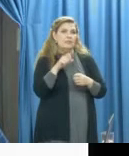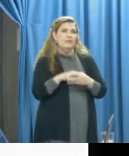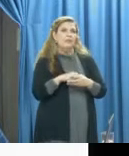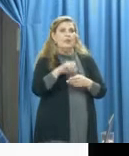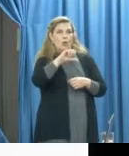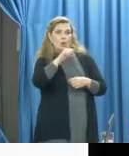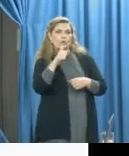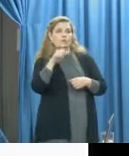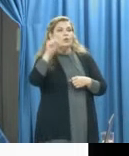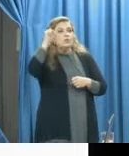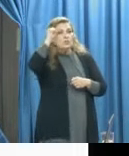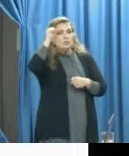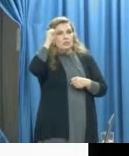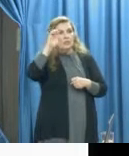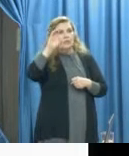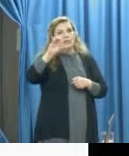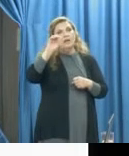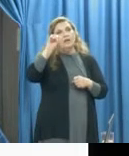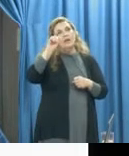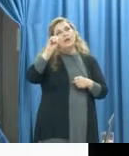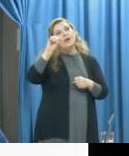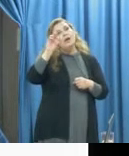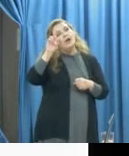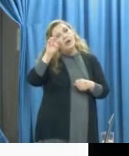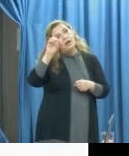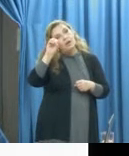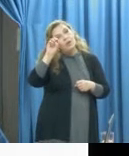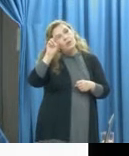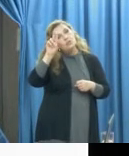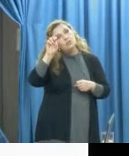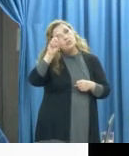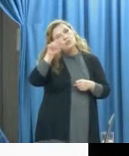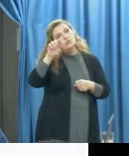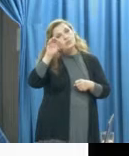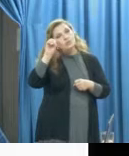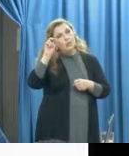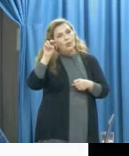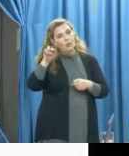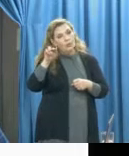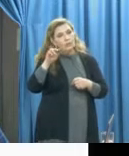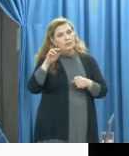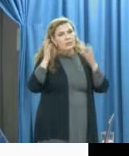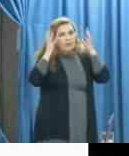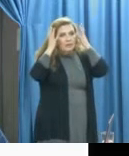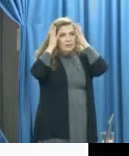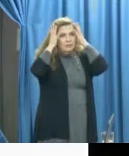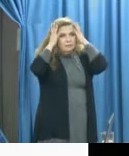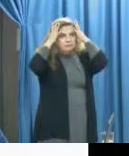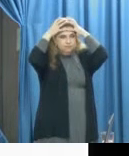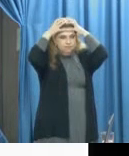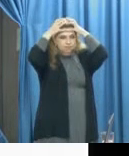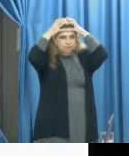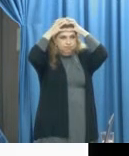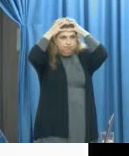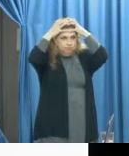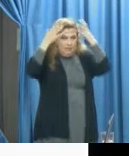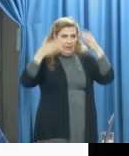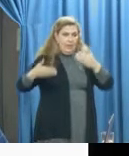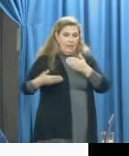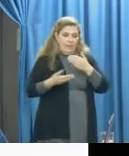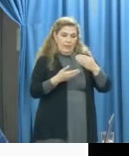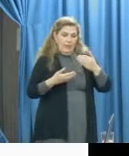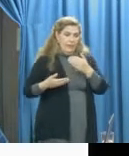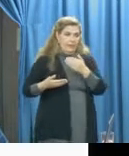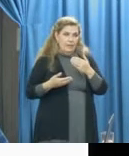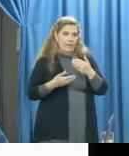El síndrome de Crouzon es un síndrome que se ocasiona por un cierre prematuro de las suturas craneales,